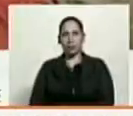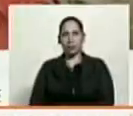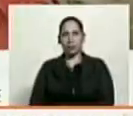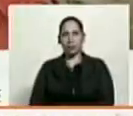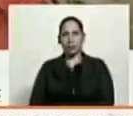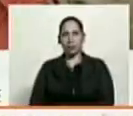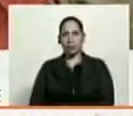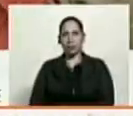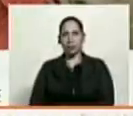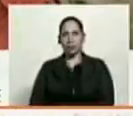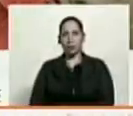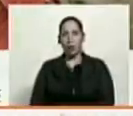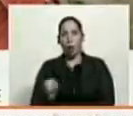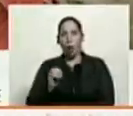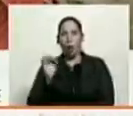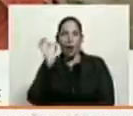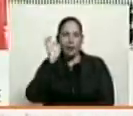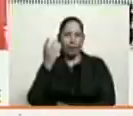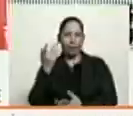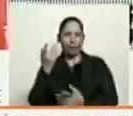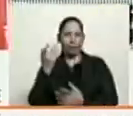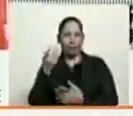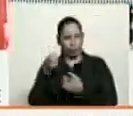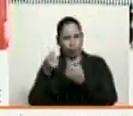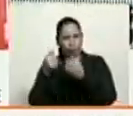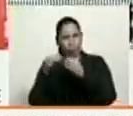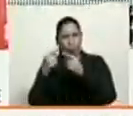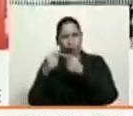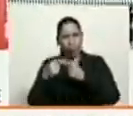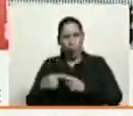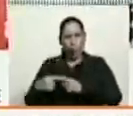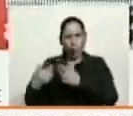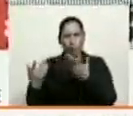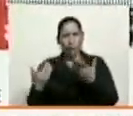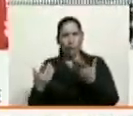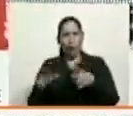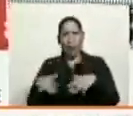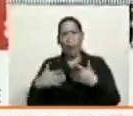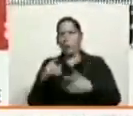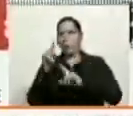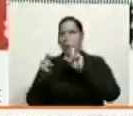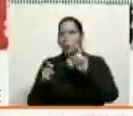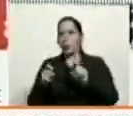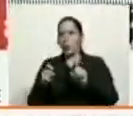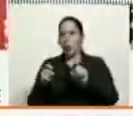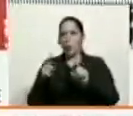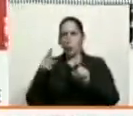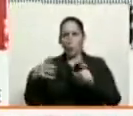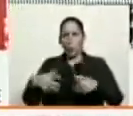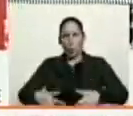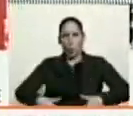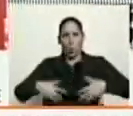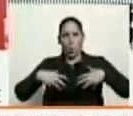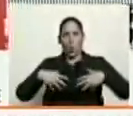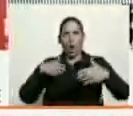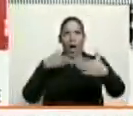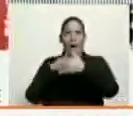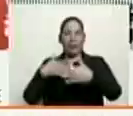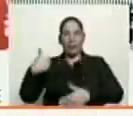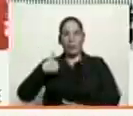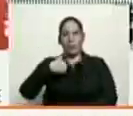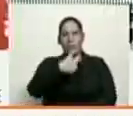No hay cuentas en ninguna parte. Como a Fidel cuando le preguntaban, ¿tiene chaleco antibalas? Tengo el chaleco